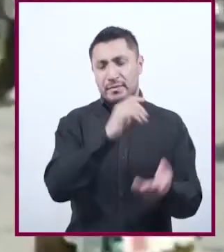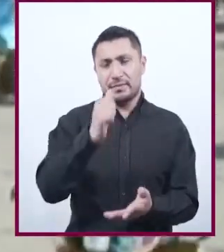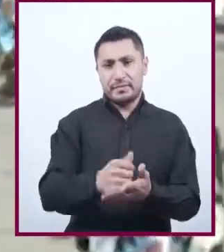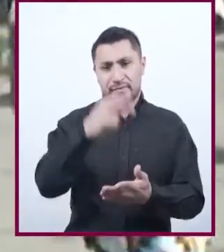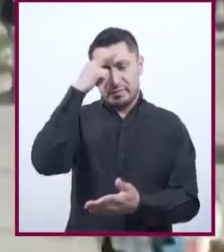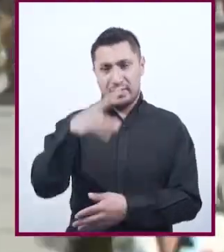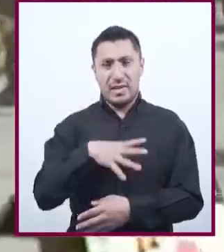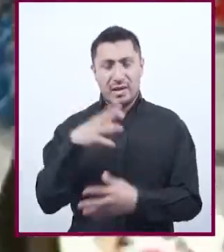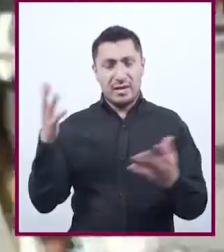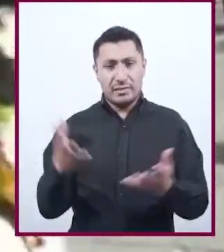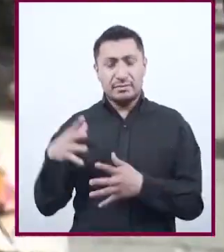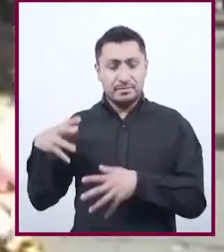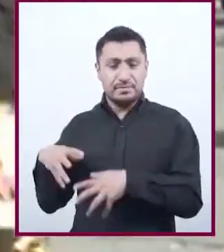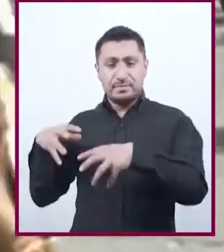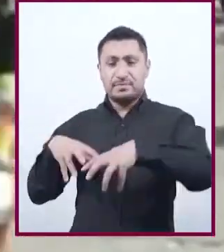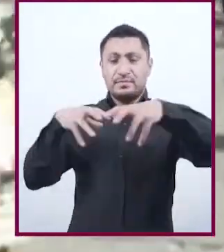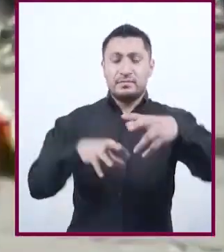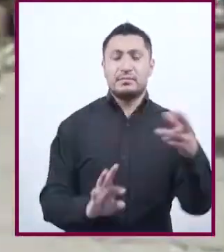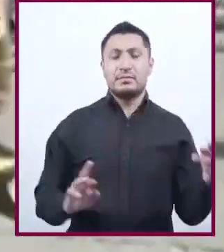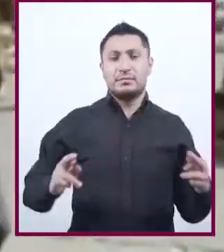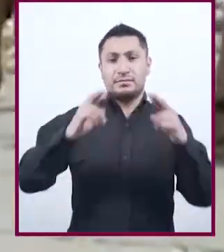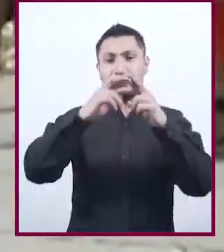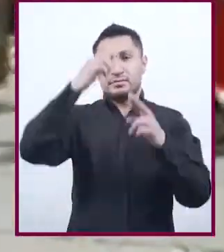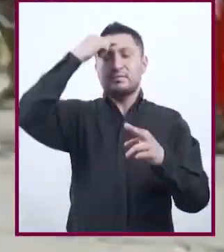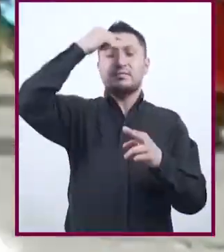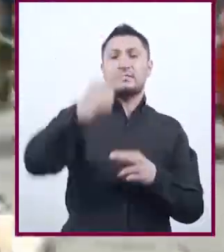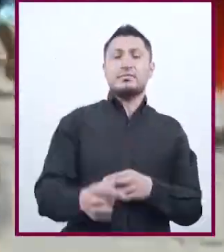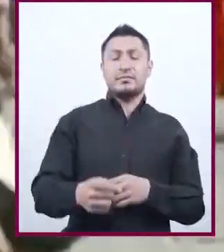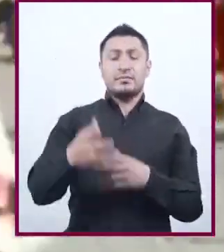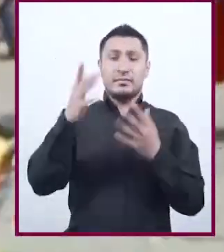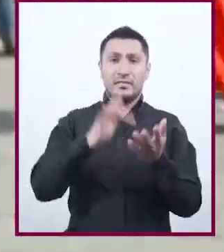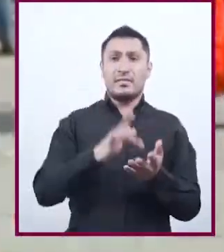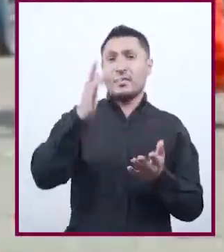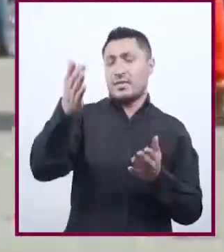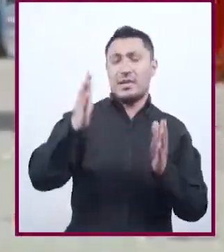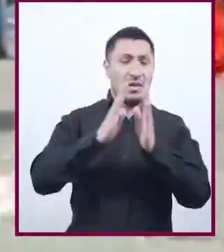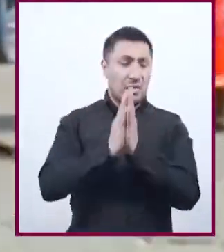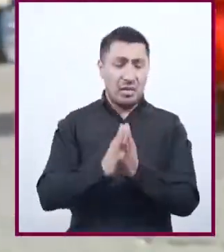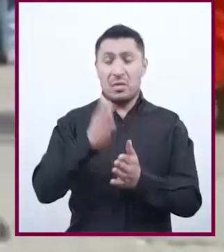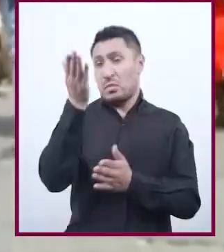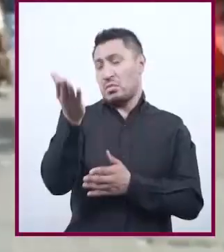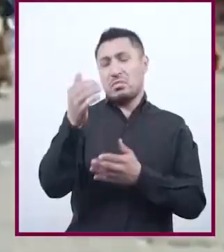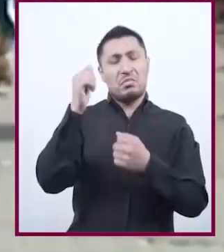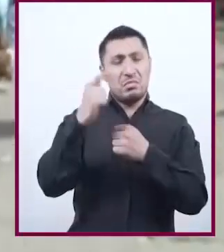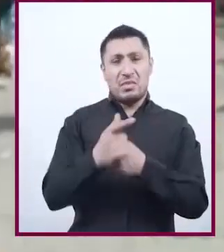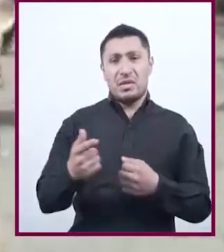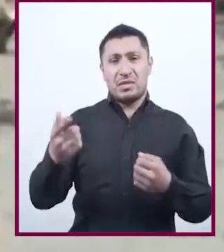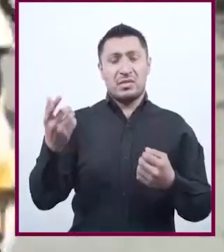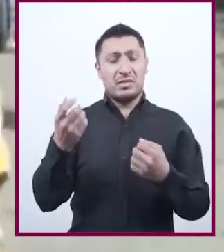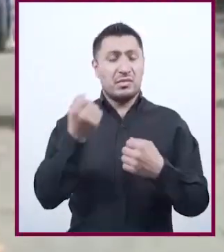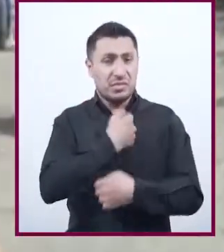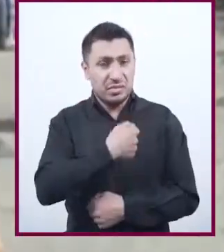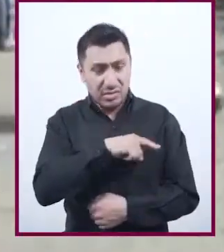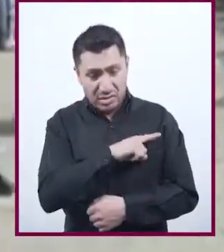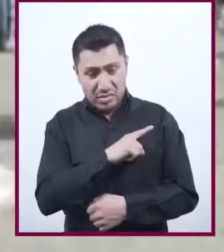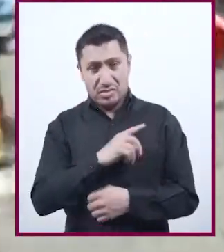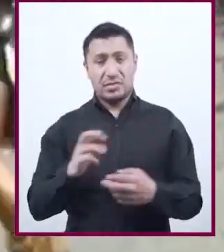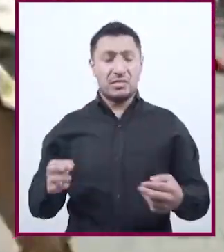siguen llevando a cabo procesiones y danzas religiosas para pedir o agradecer favores que tienen que ver con la